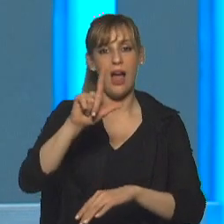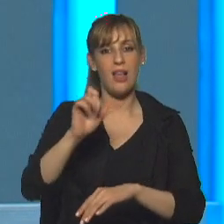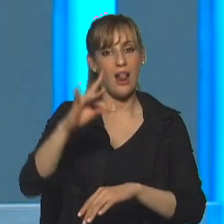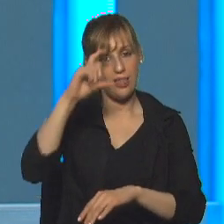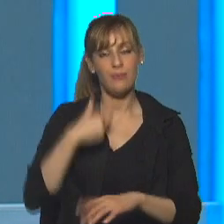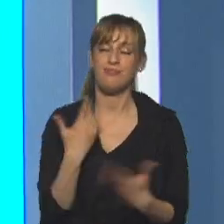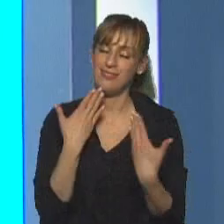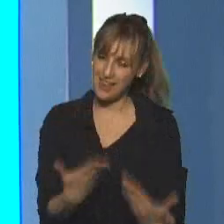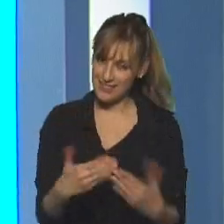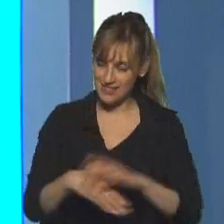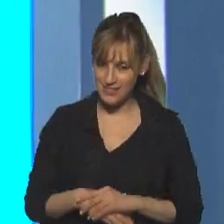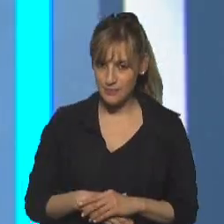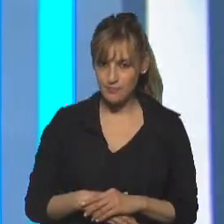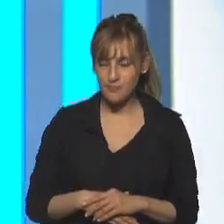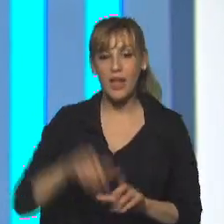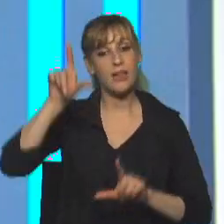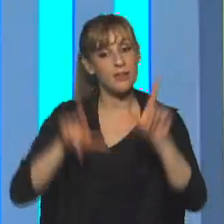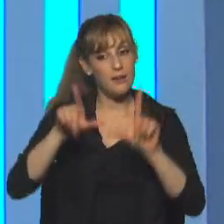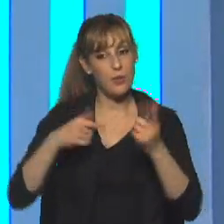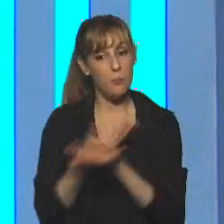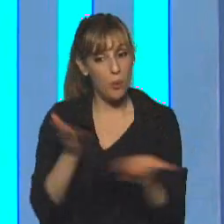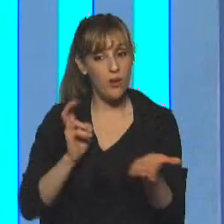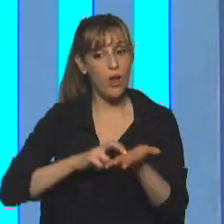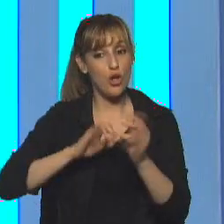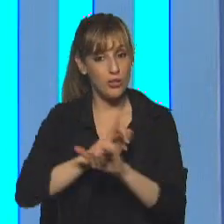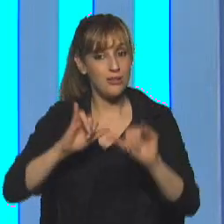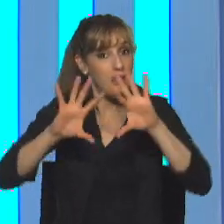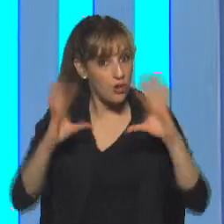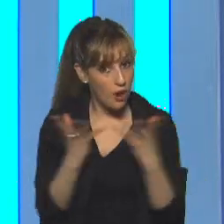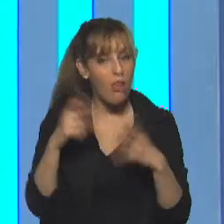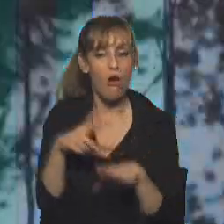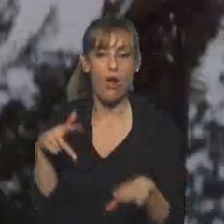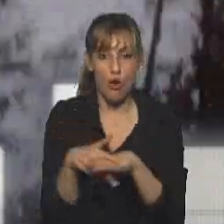espacio. Bien, Televisión Pública Noticias Internacional, pausa, el adelanto de este tema, ya estamos.